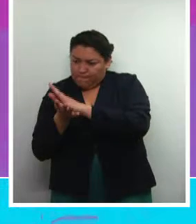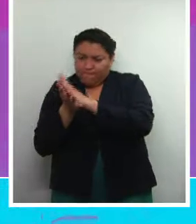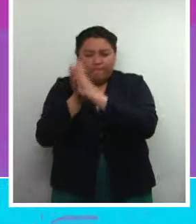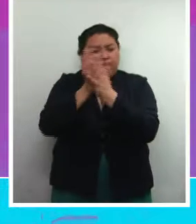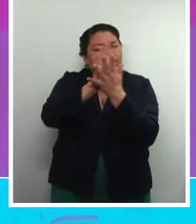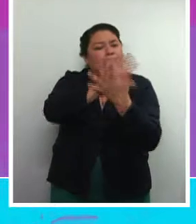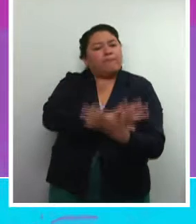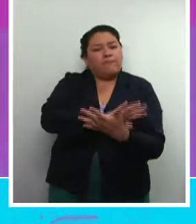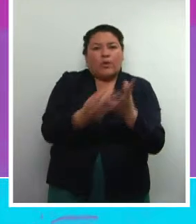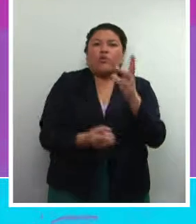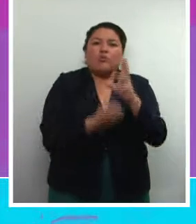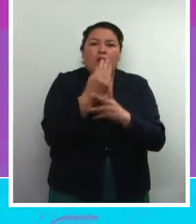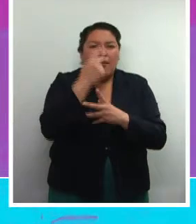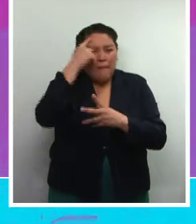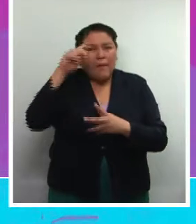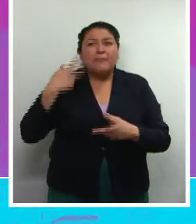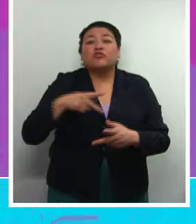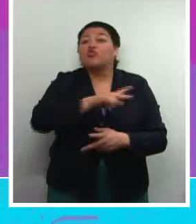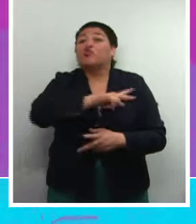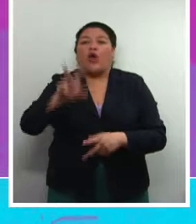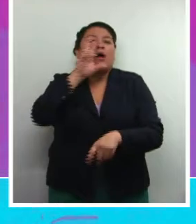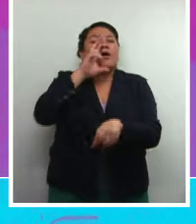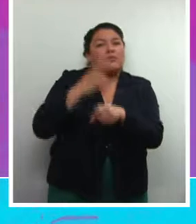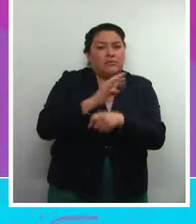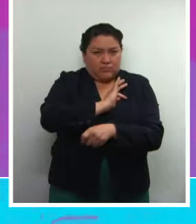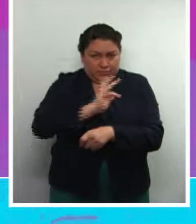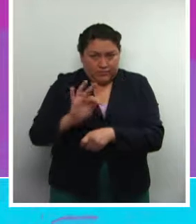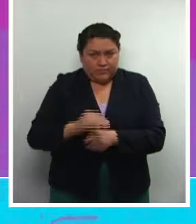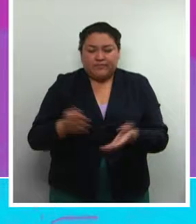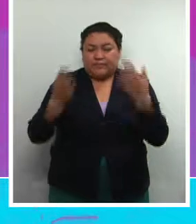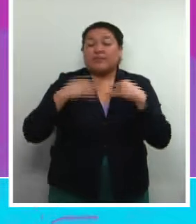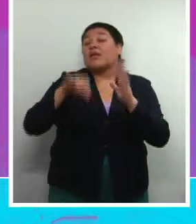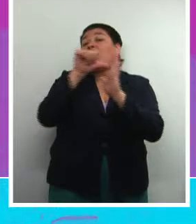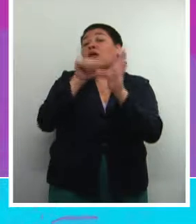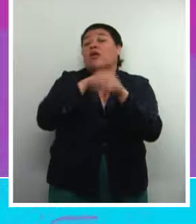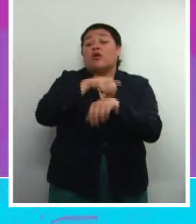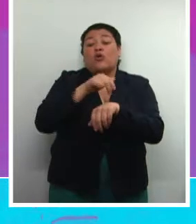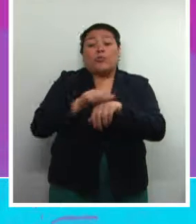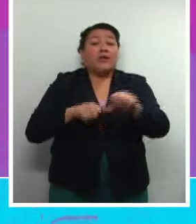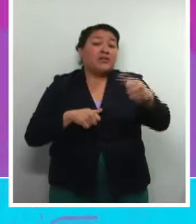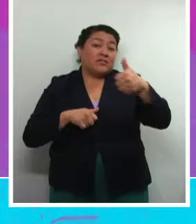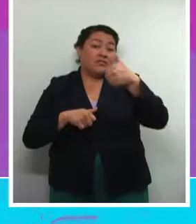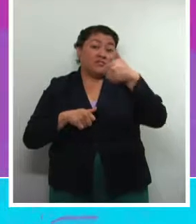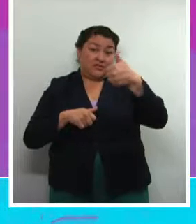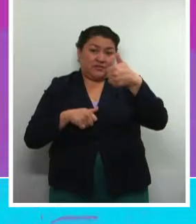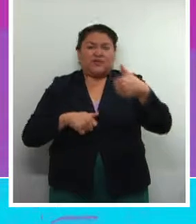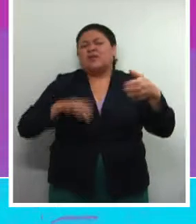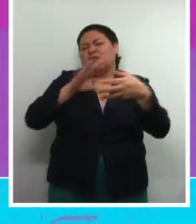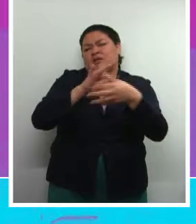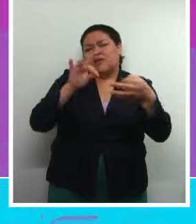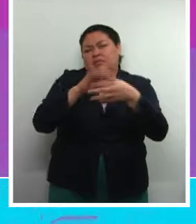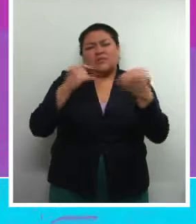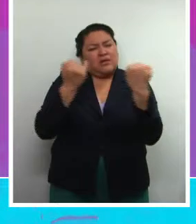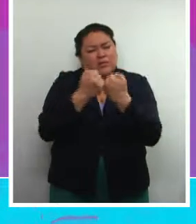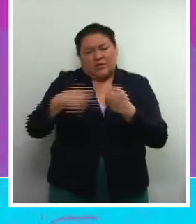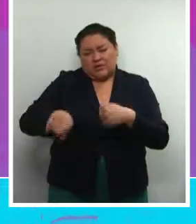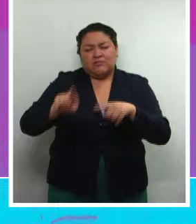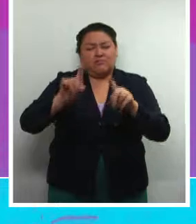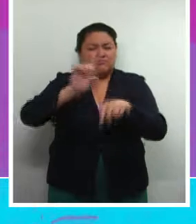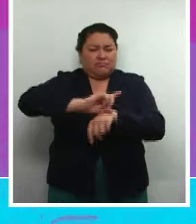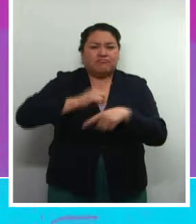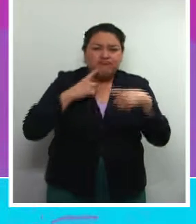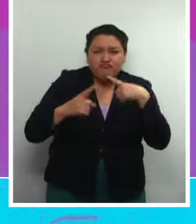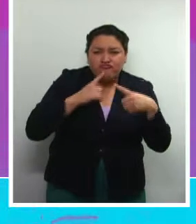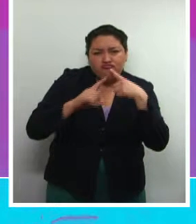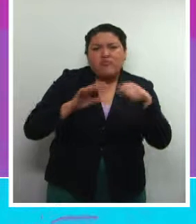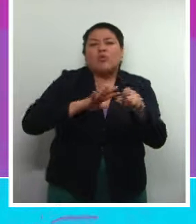descentralización del poder. El artículo 6, también un artículo importante que debe ser analizado y discutido, se refiere